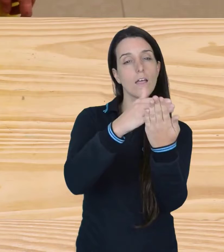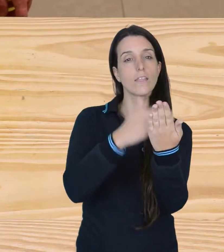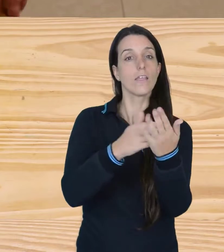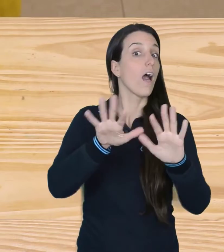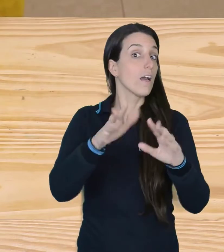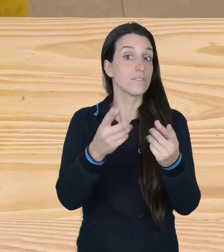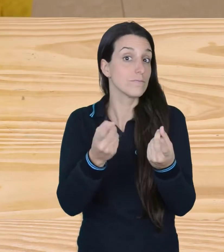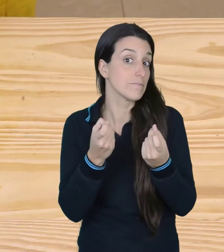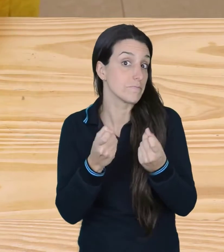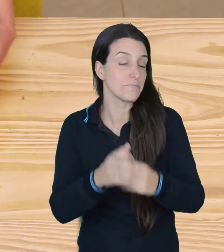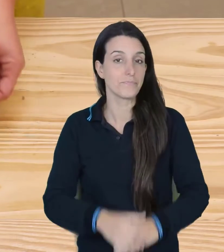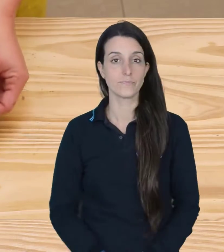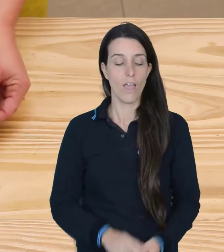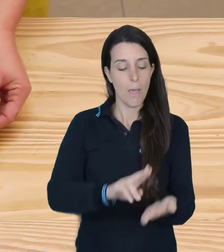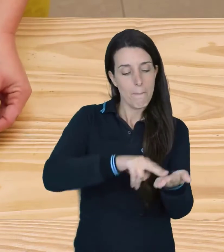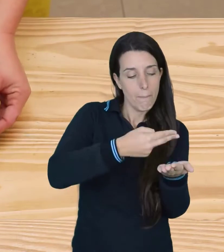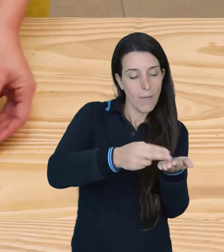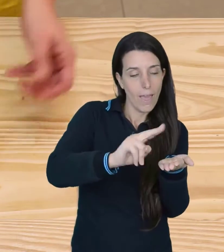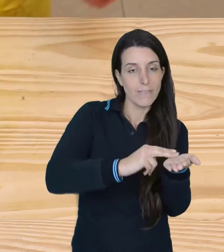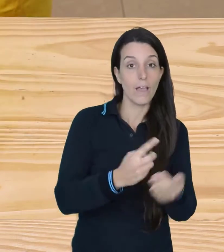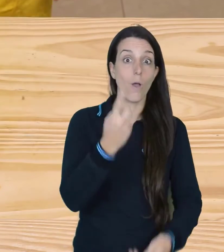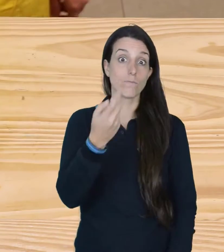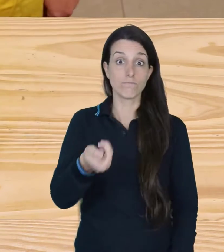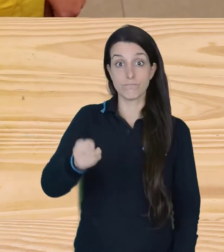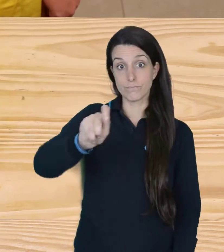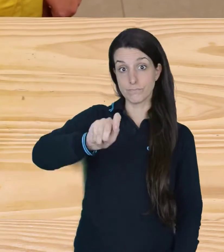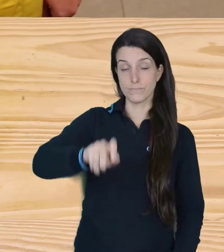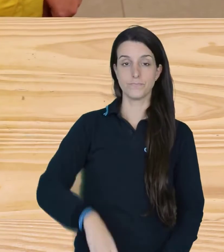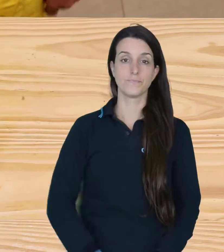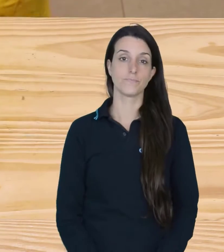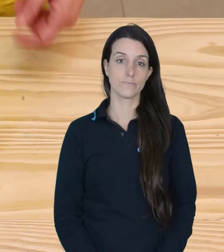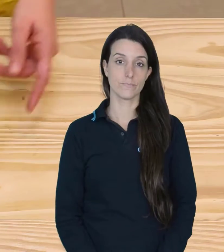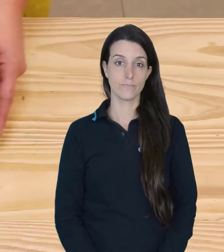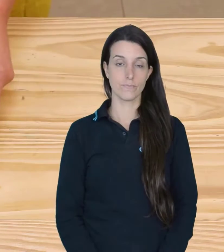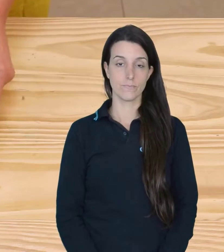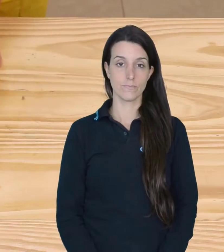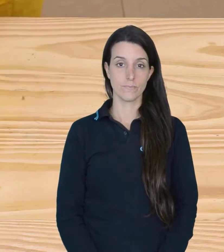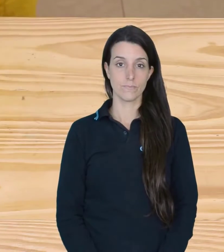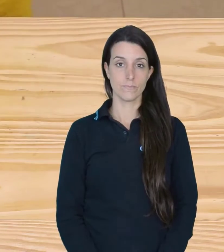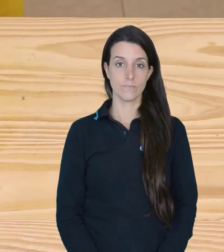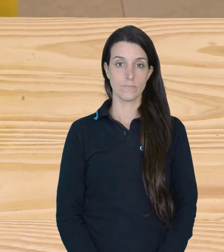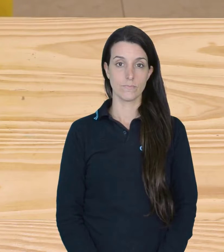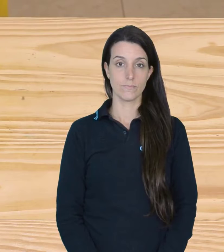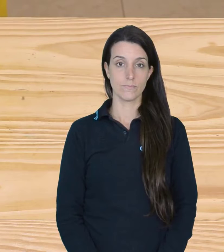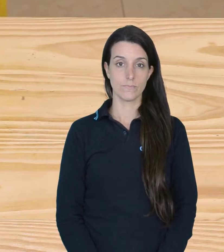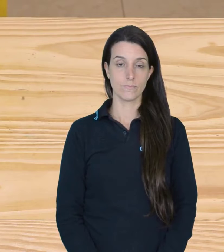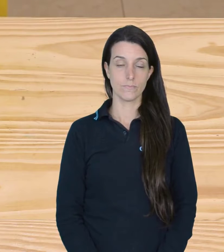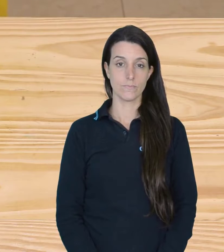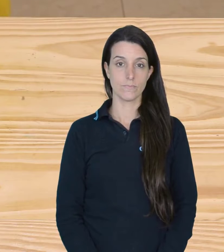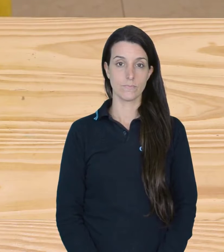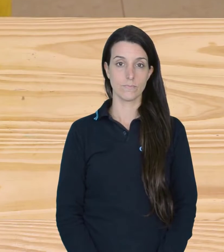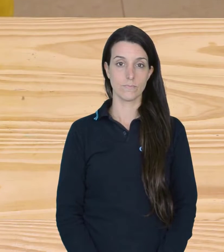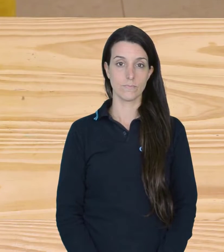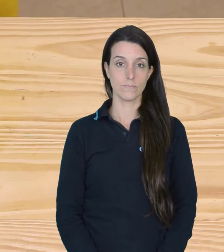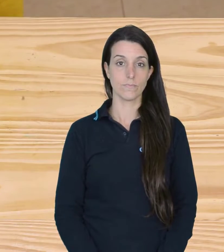Los ingredientes que necesitamos son los siguientes: una cucharada de manteca,